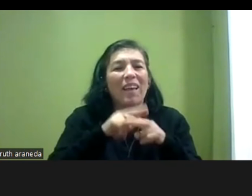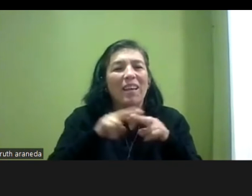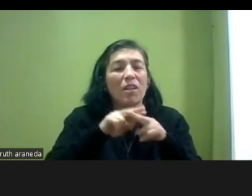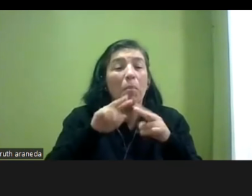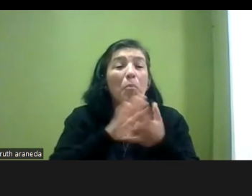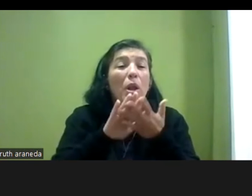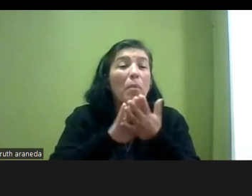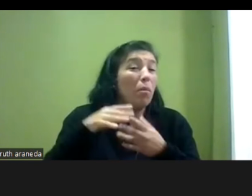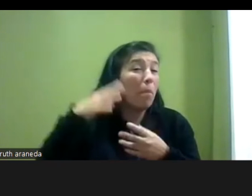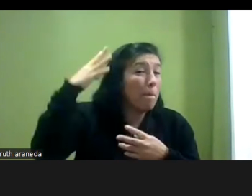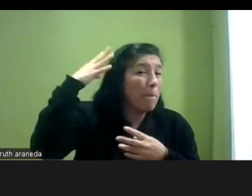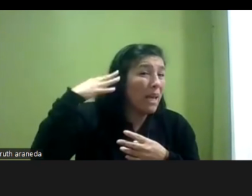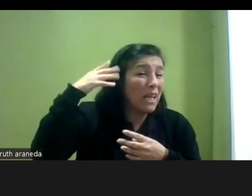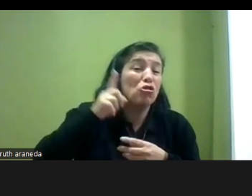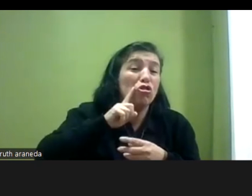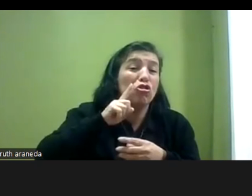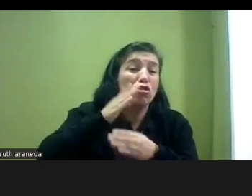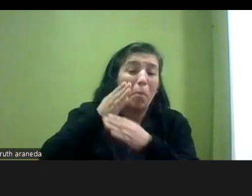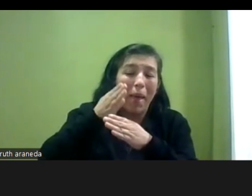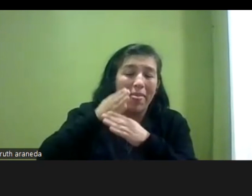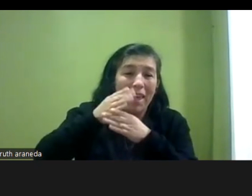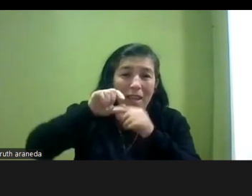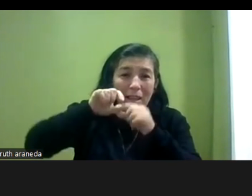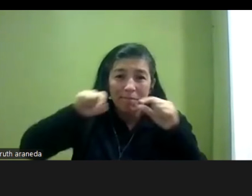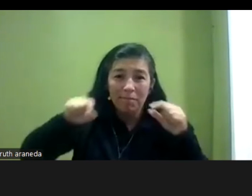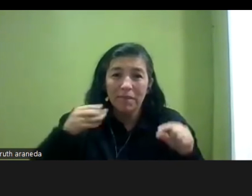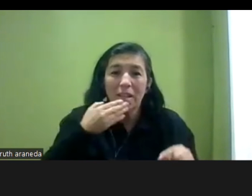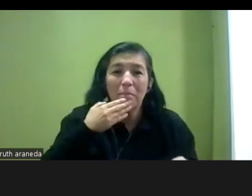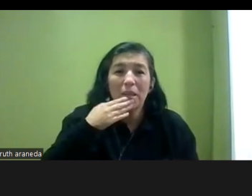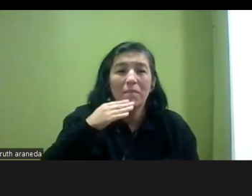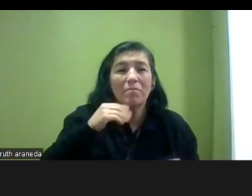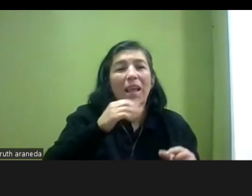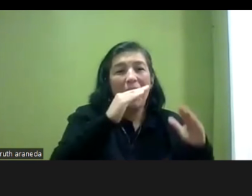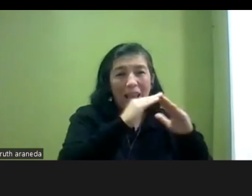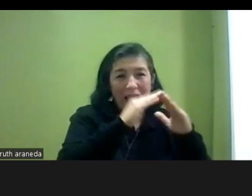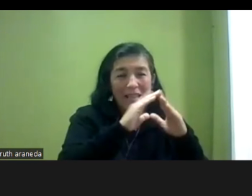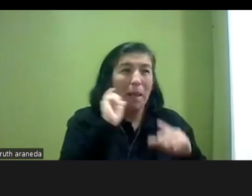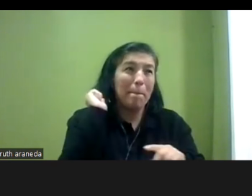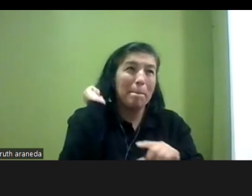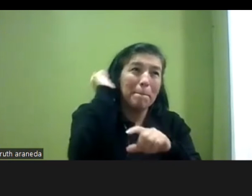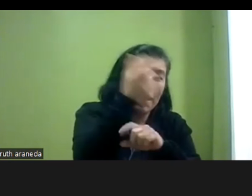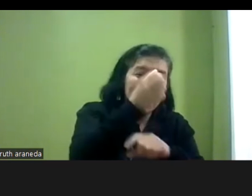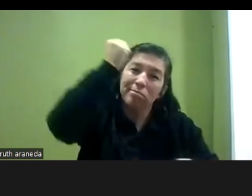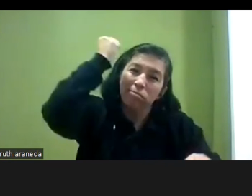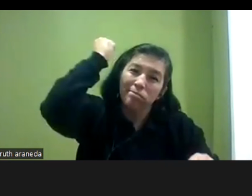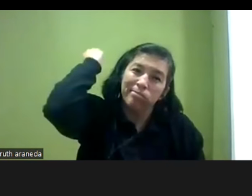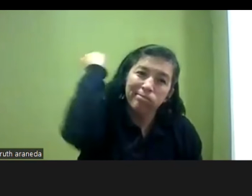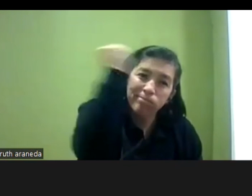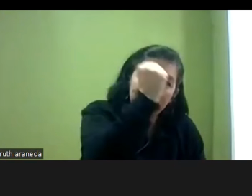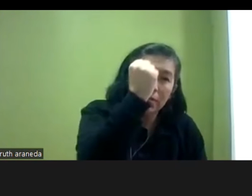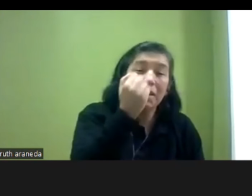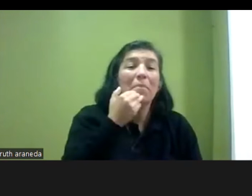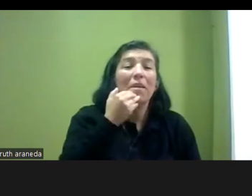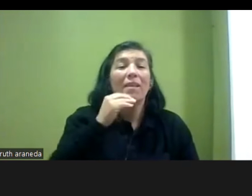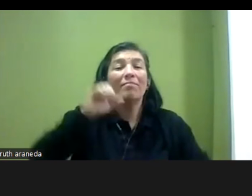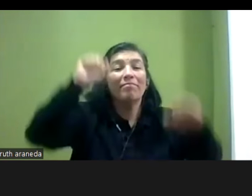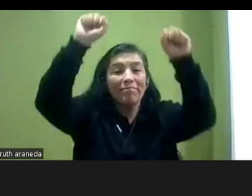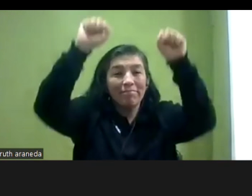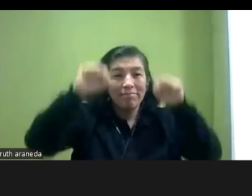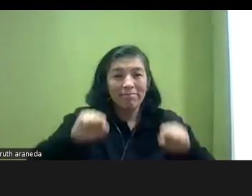estaba amarrado en algo con madera, en los Sí, utensilios para sí. la caza, para la pesca. y para los telares, ¿no?